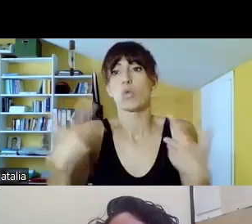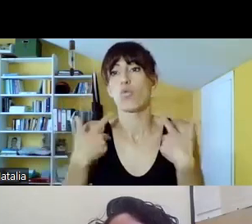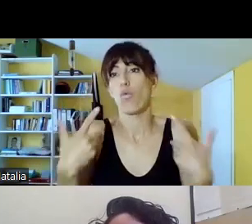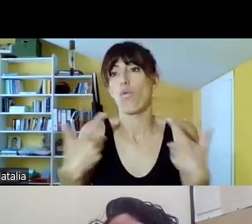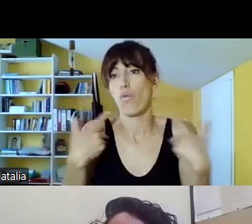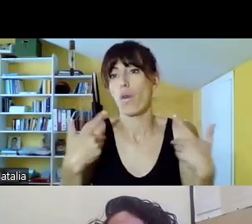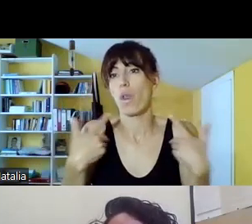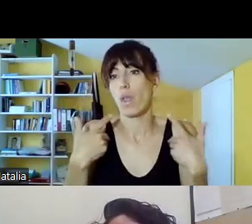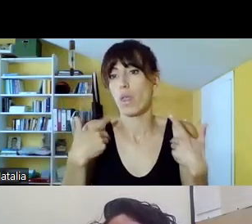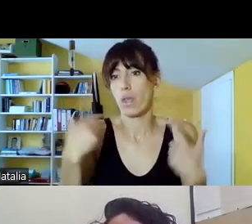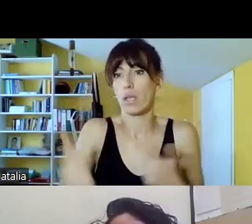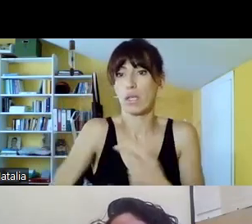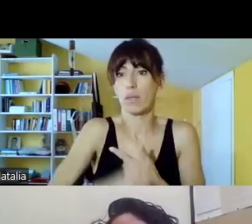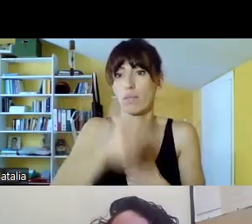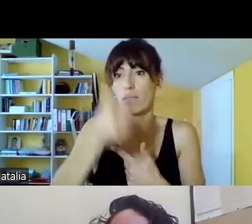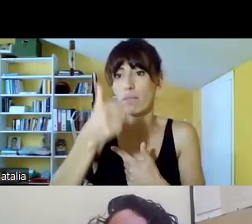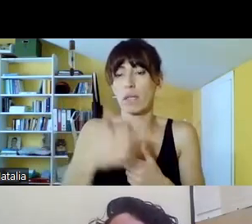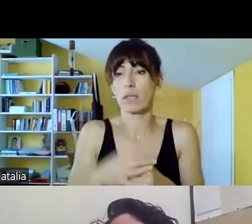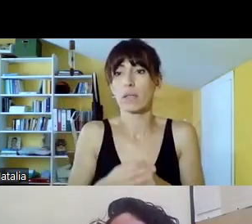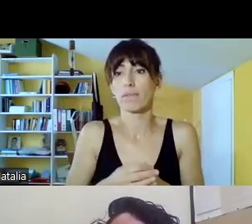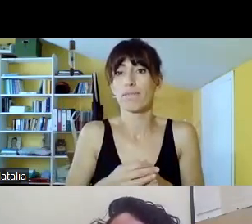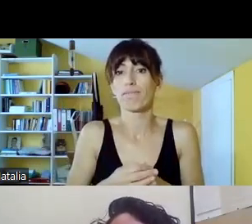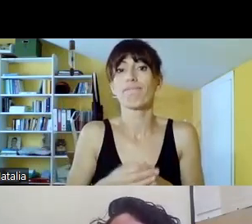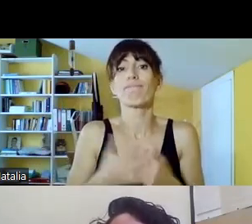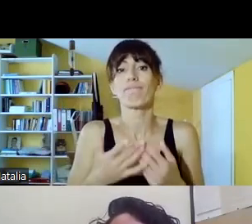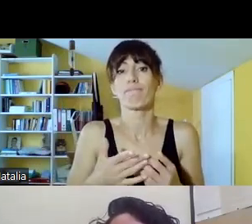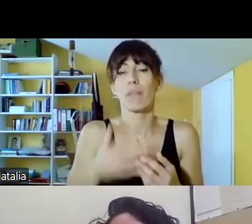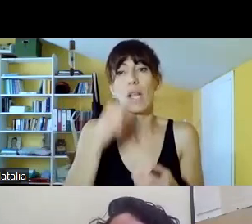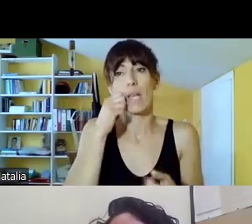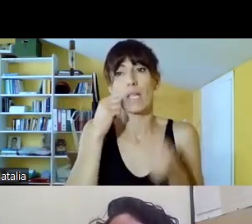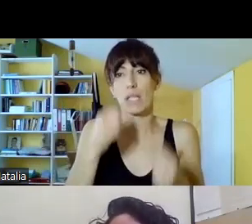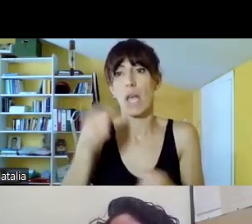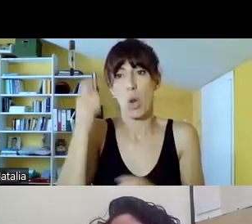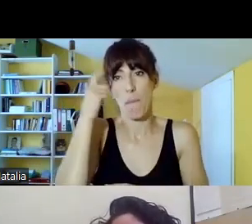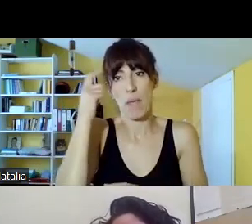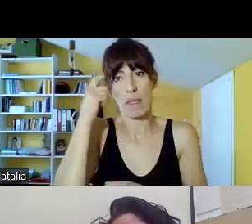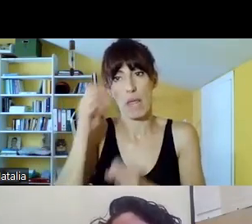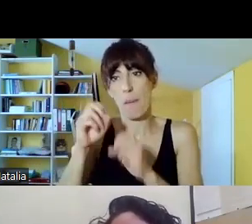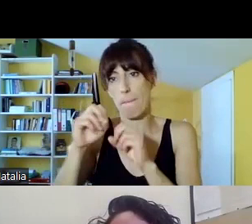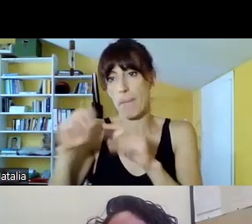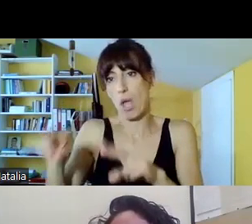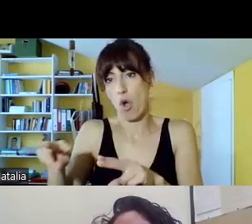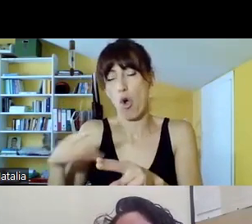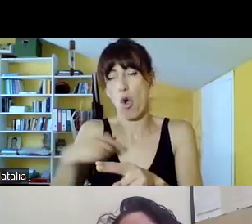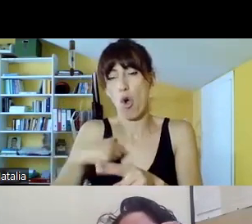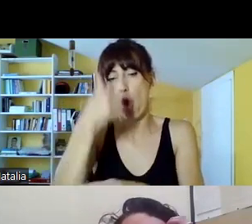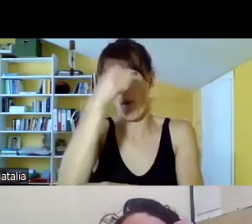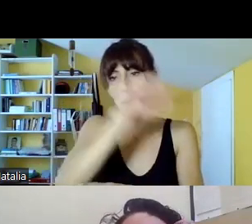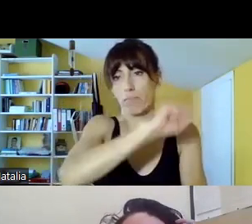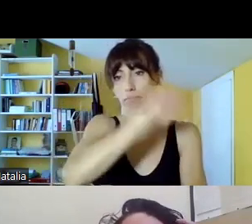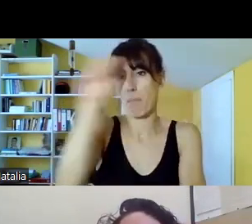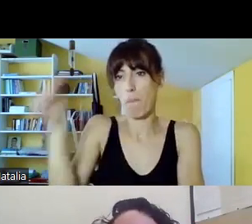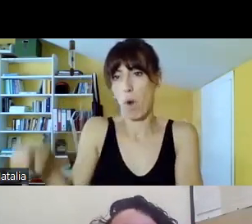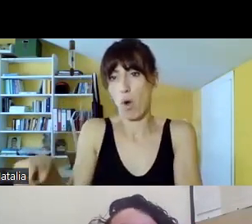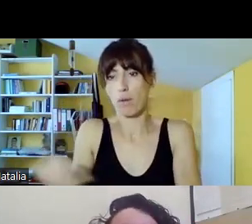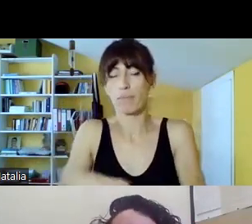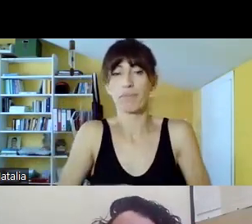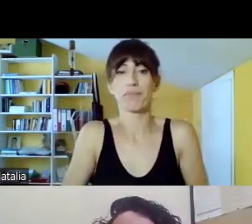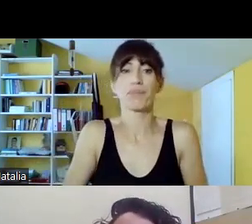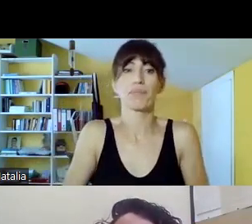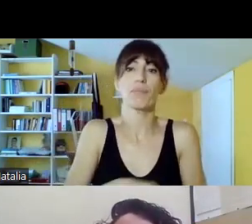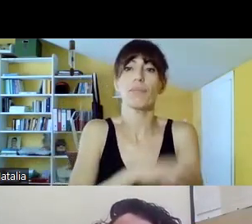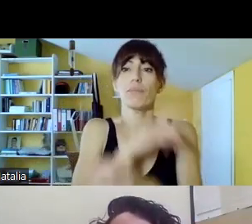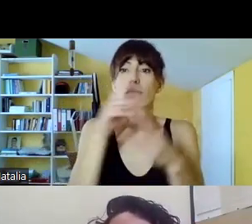y de ahí que nuestra salud mental sea peor que la de los hombres. Y por último está la